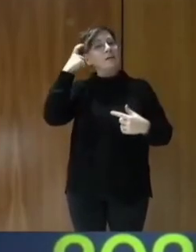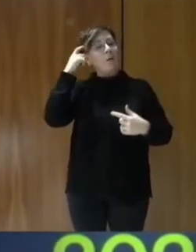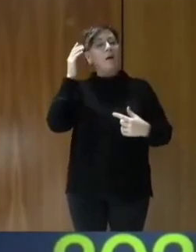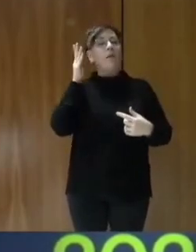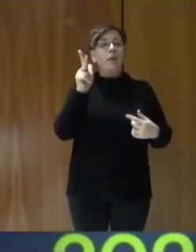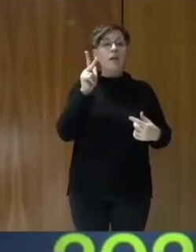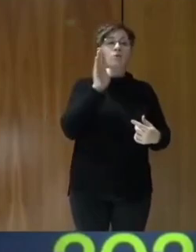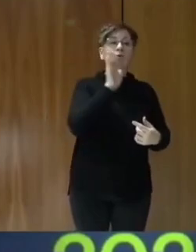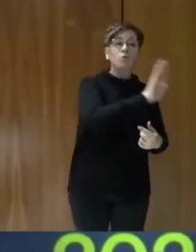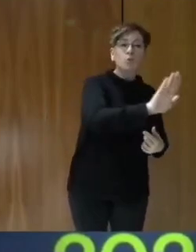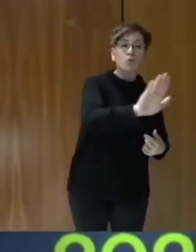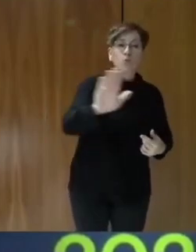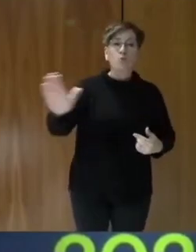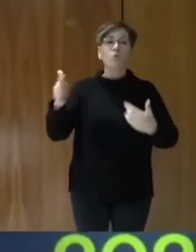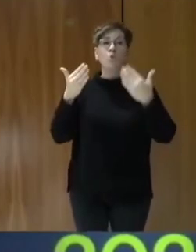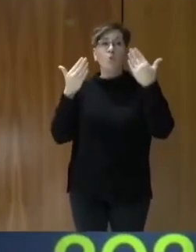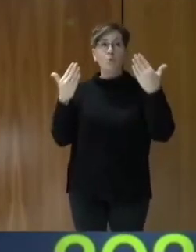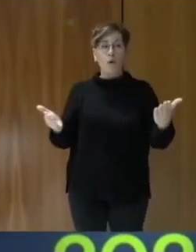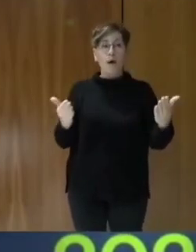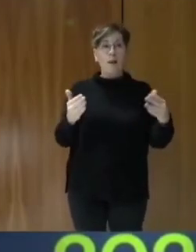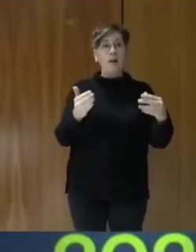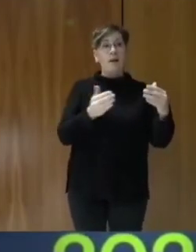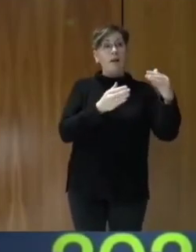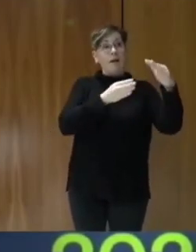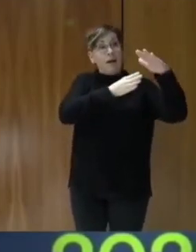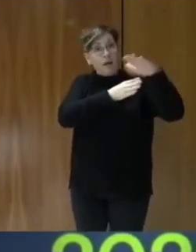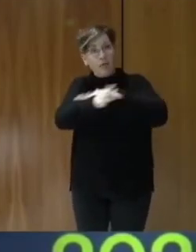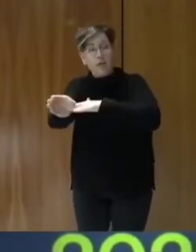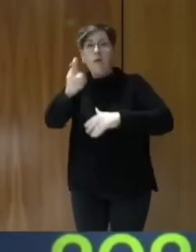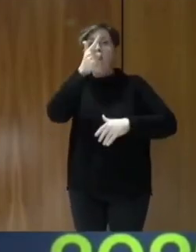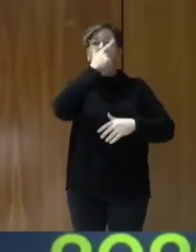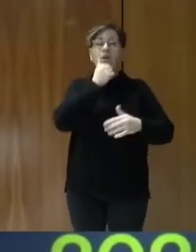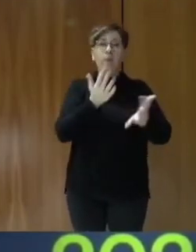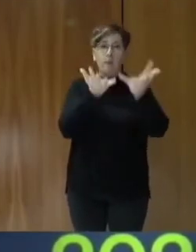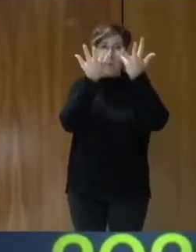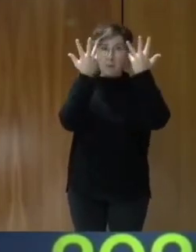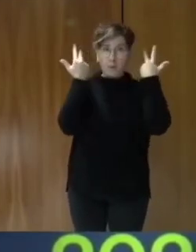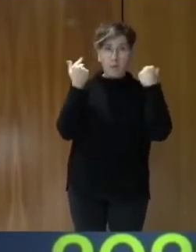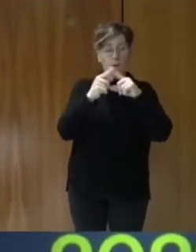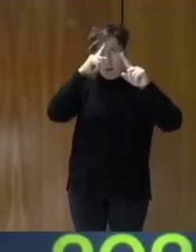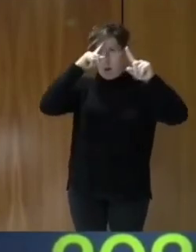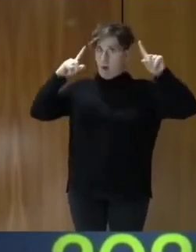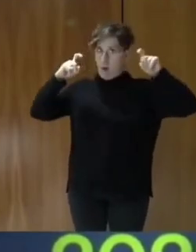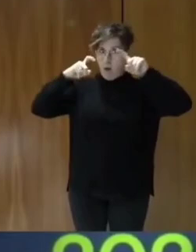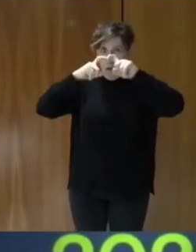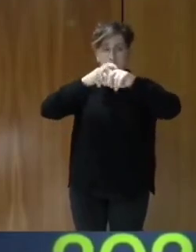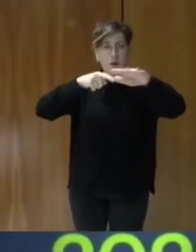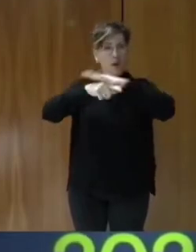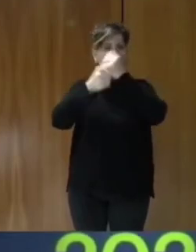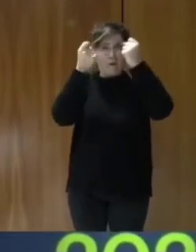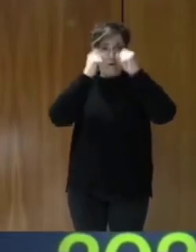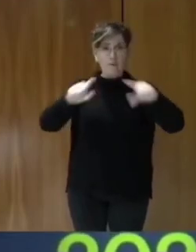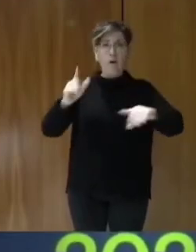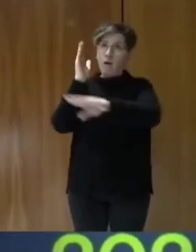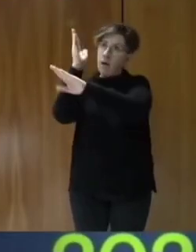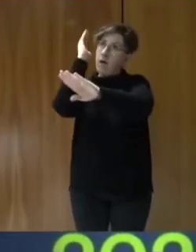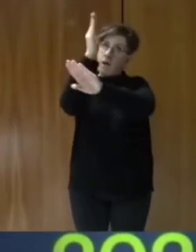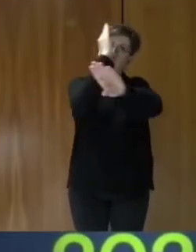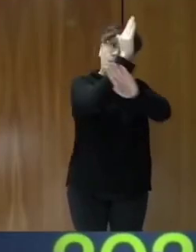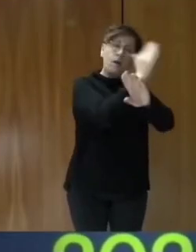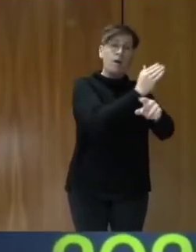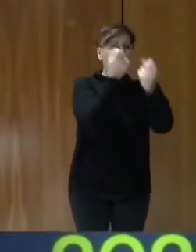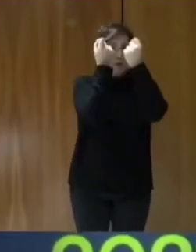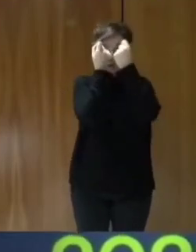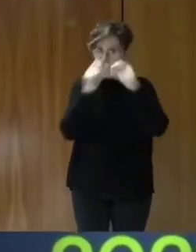acceder de forma lo más sencilla posible a ellos, sin laberintos burocráticos, sin tener que llamar a 7 puertas diferentes, a 7